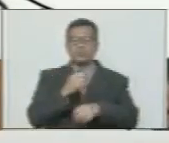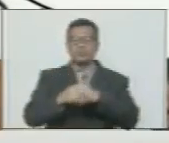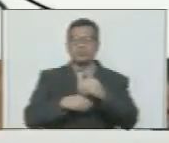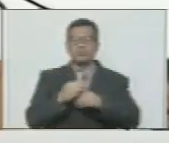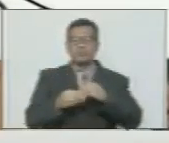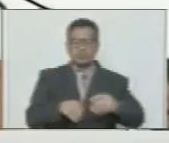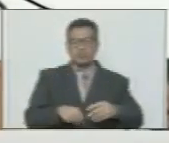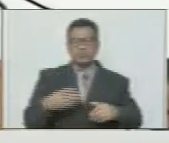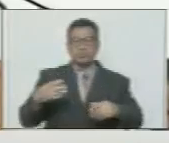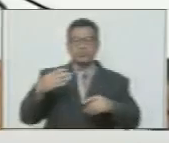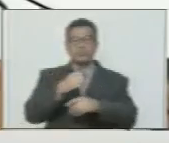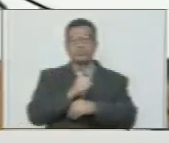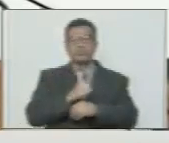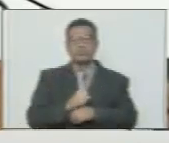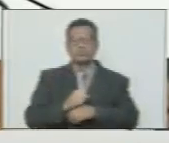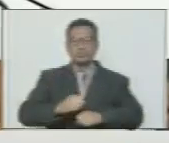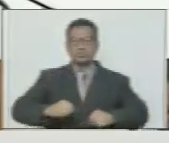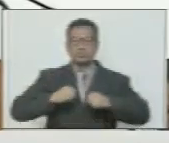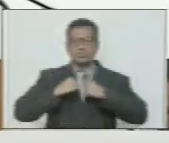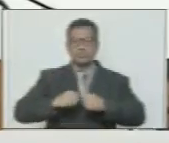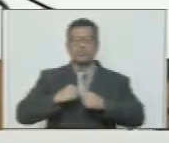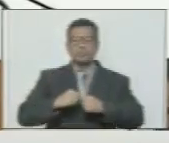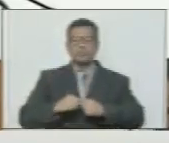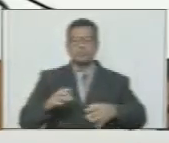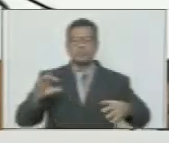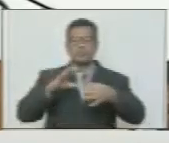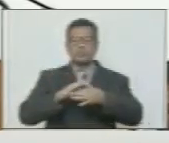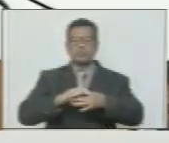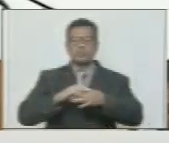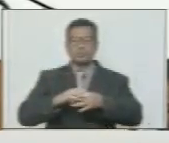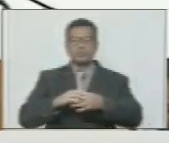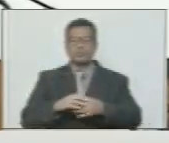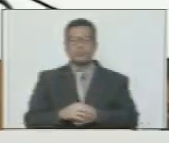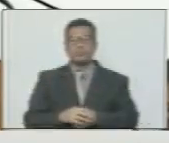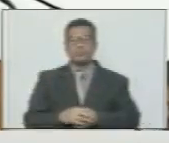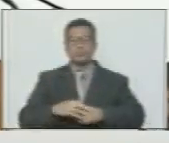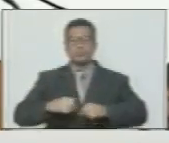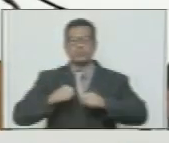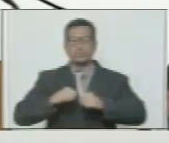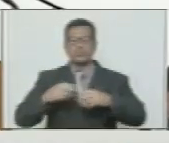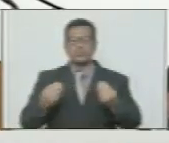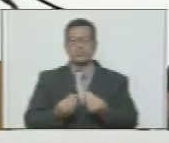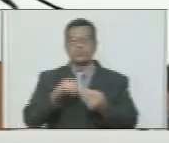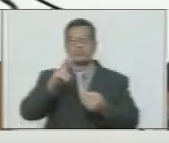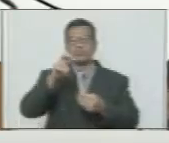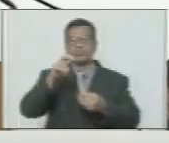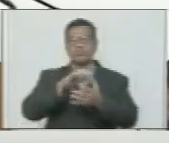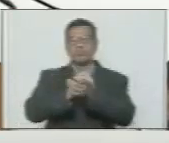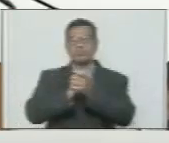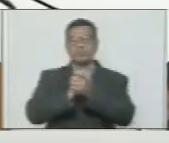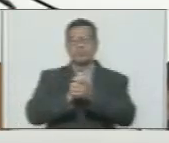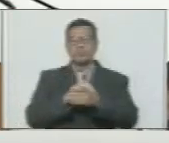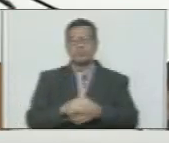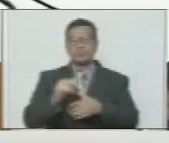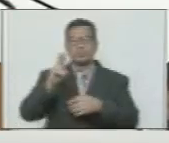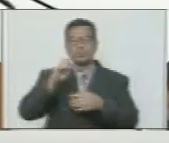desempeña y logra afianzar lazos fraternos de solidaridad con nuevos